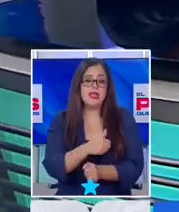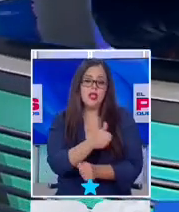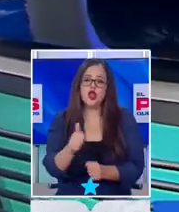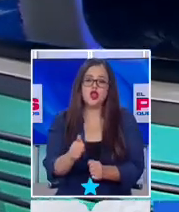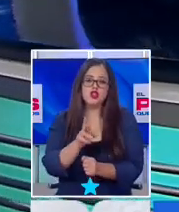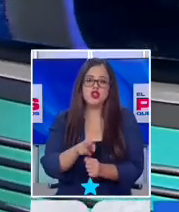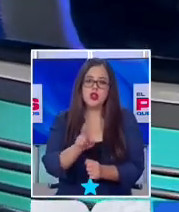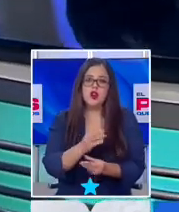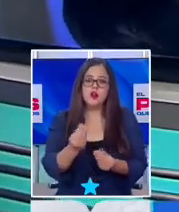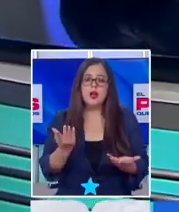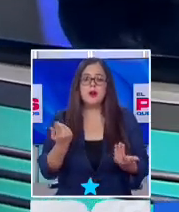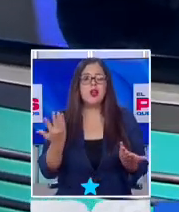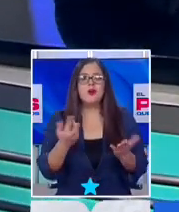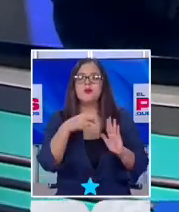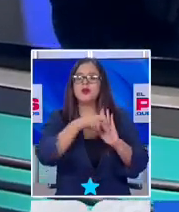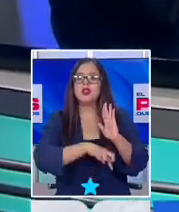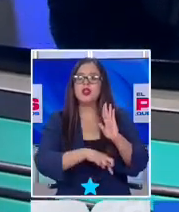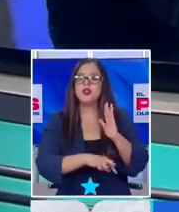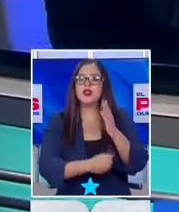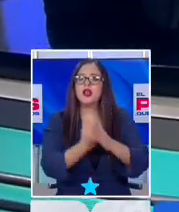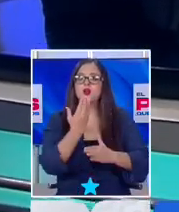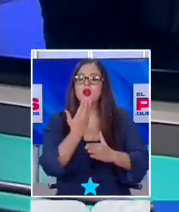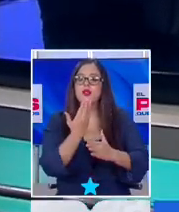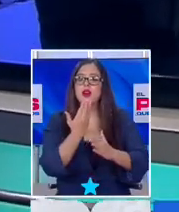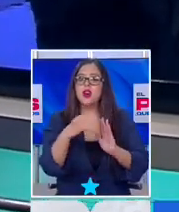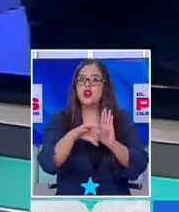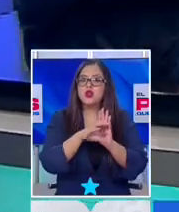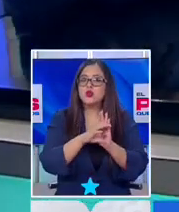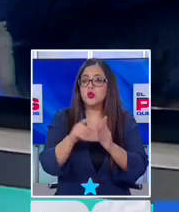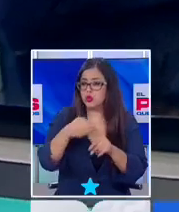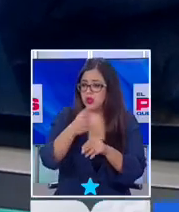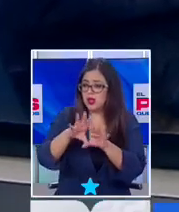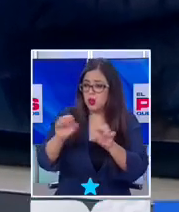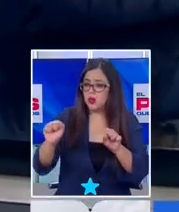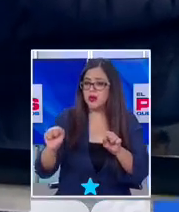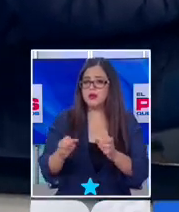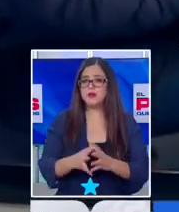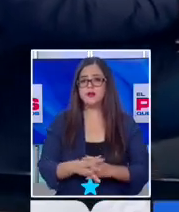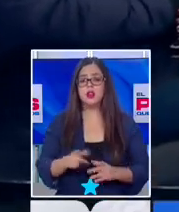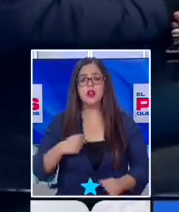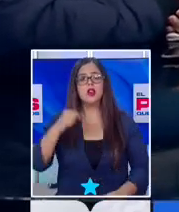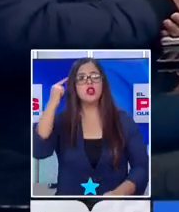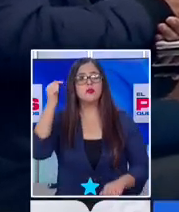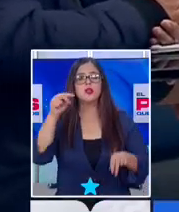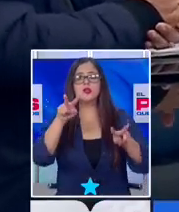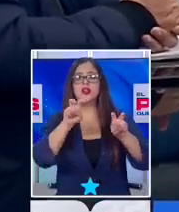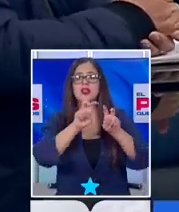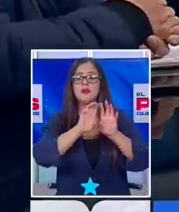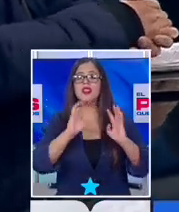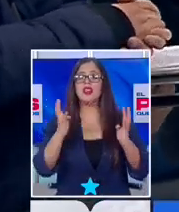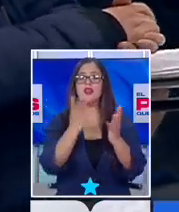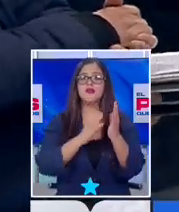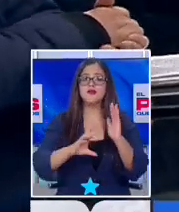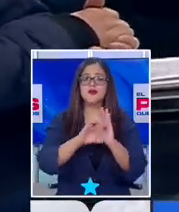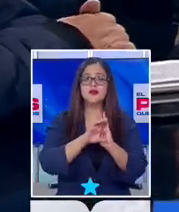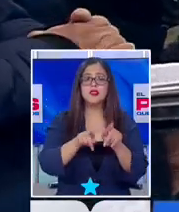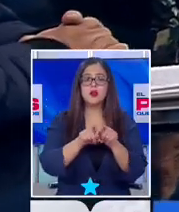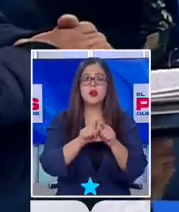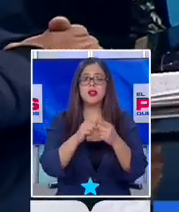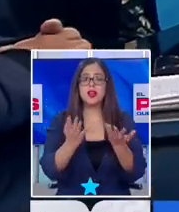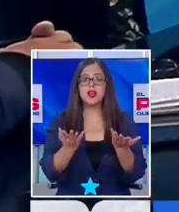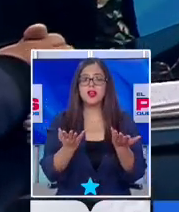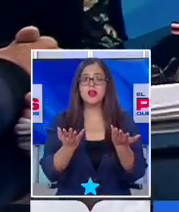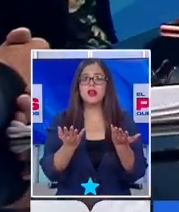para lo que es el proyecto de nueva constitución estás de acuerdo con unicef yo creo que el pleno ha aportado una cuota de moderación